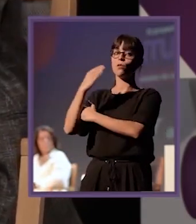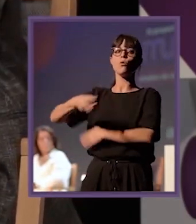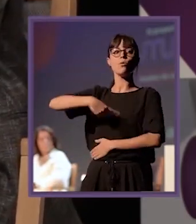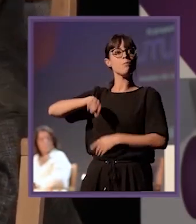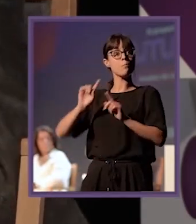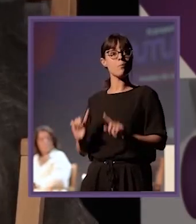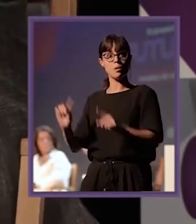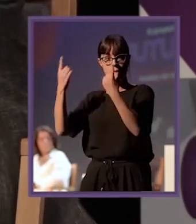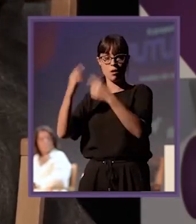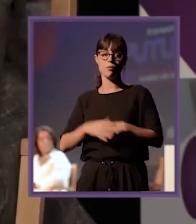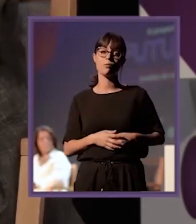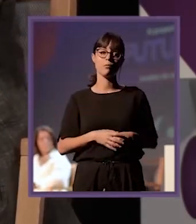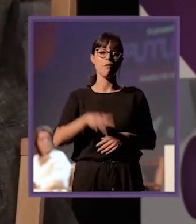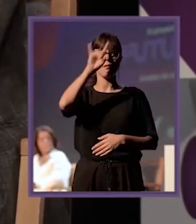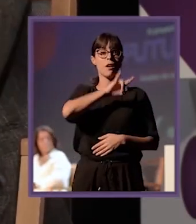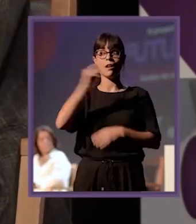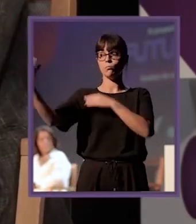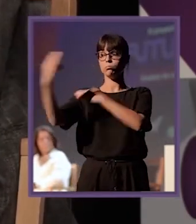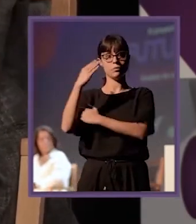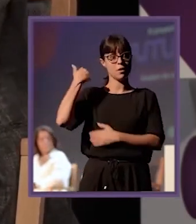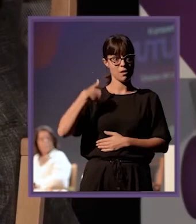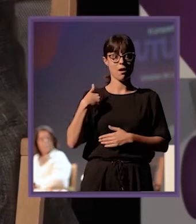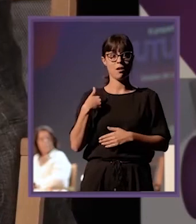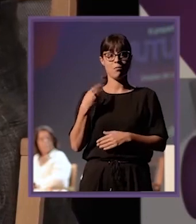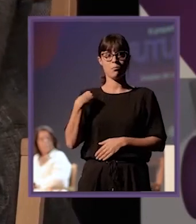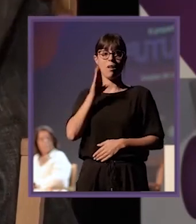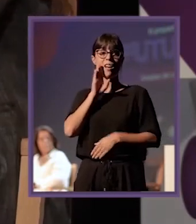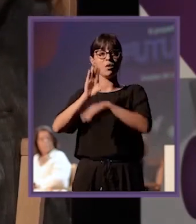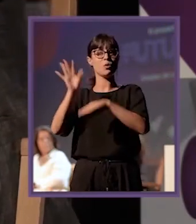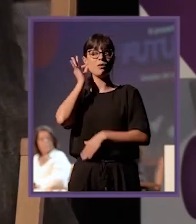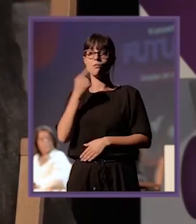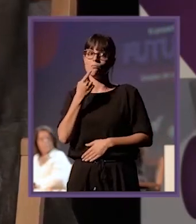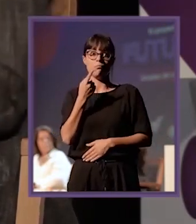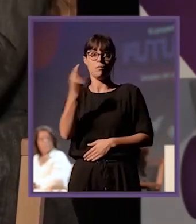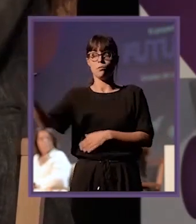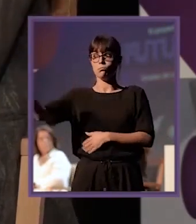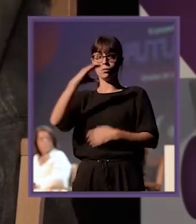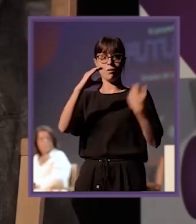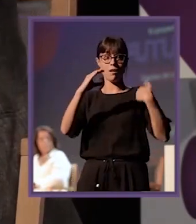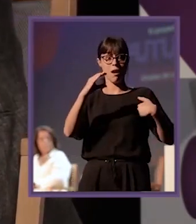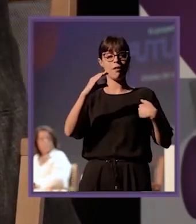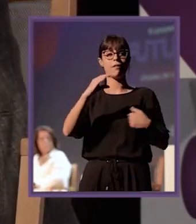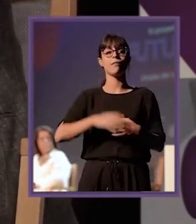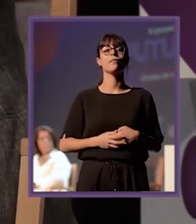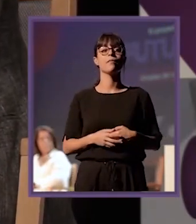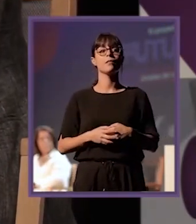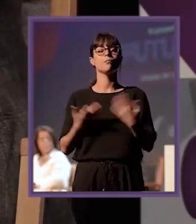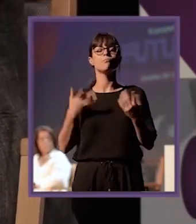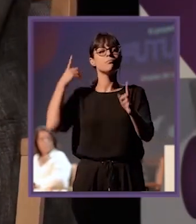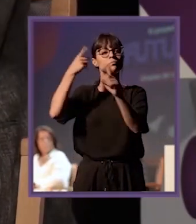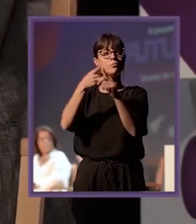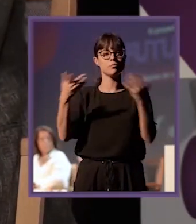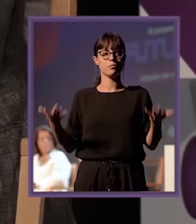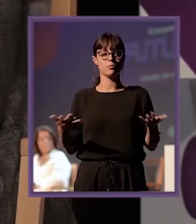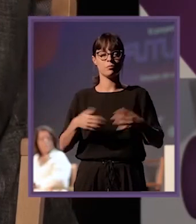ya ha recibido los fondos, como decía la consejera, el dinero ya está aquí, ya es una realidad. ¿Para qué sirve? Nosotros, como decía la viceconsejera, y en